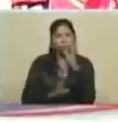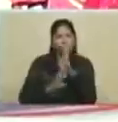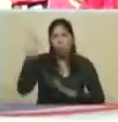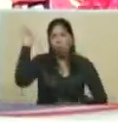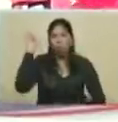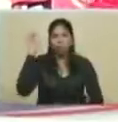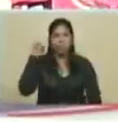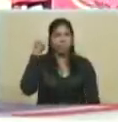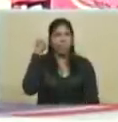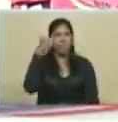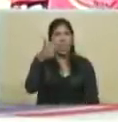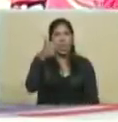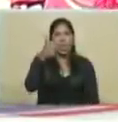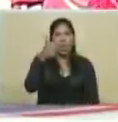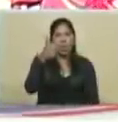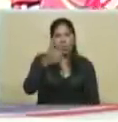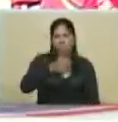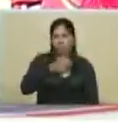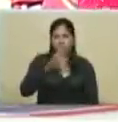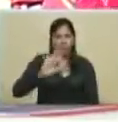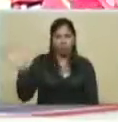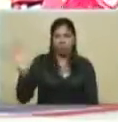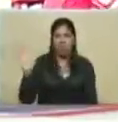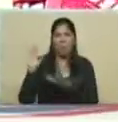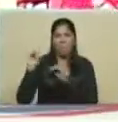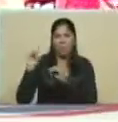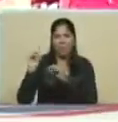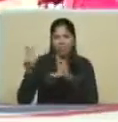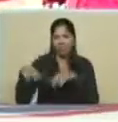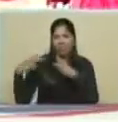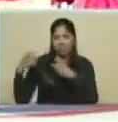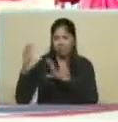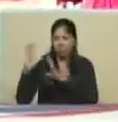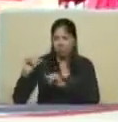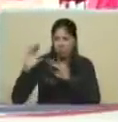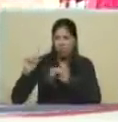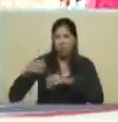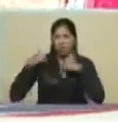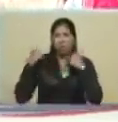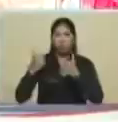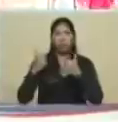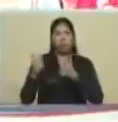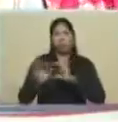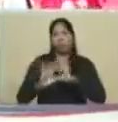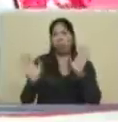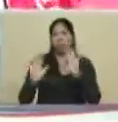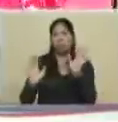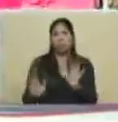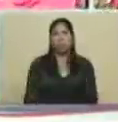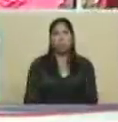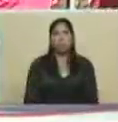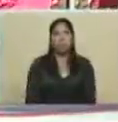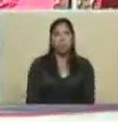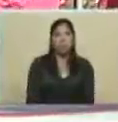grandes, tiempo de esperanza renovada, tiempo de esperanza realizada.